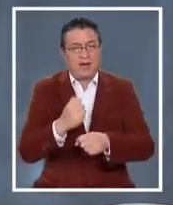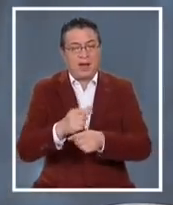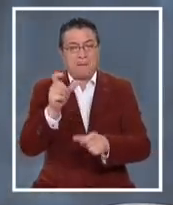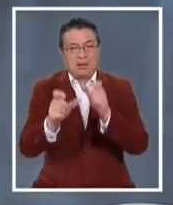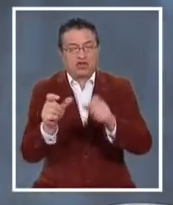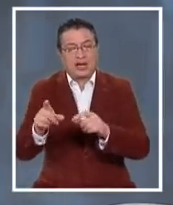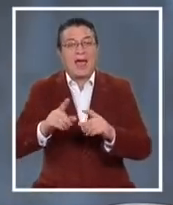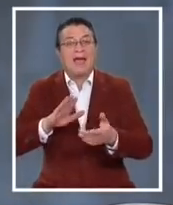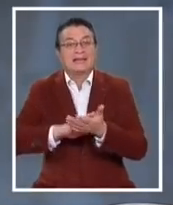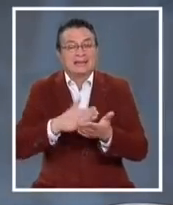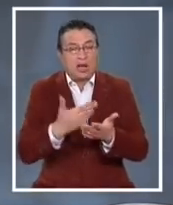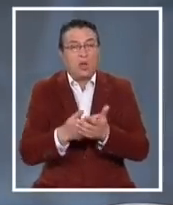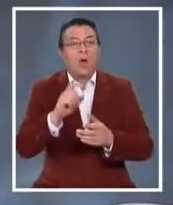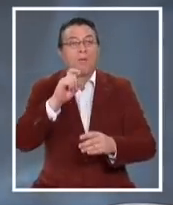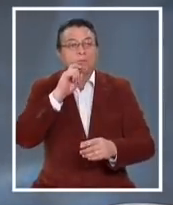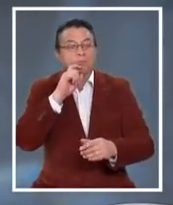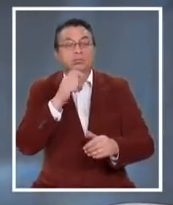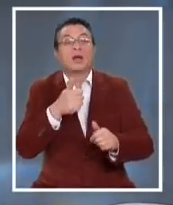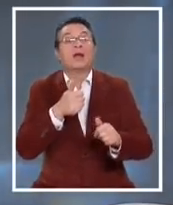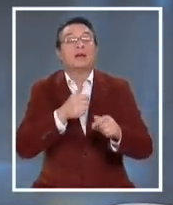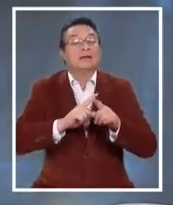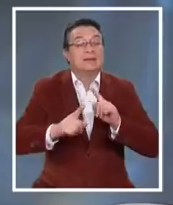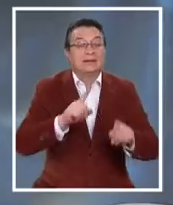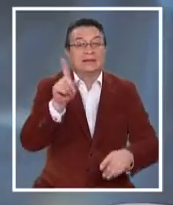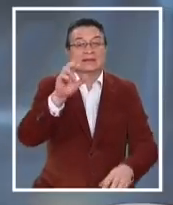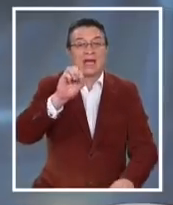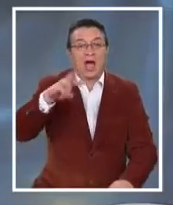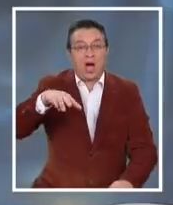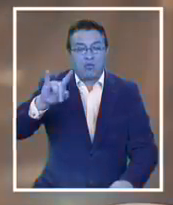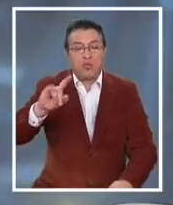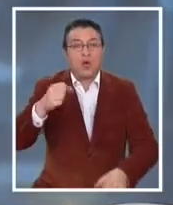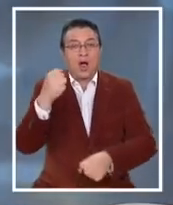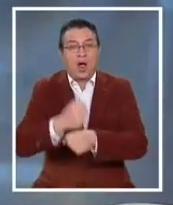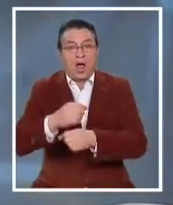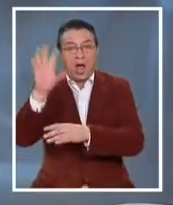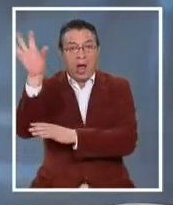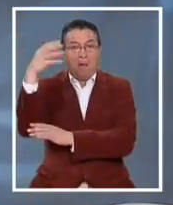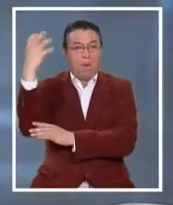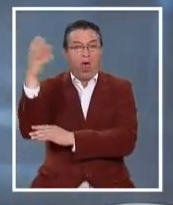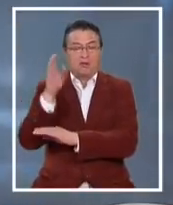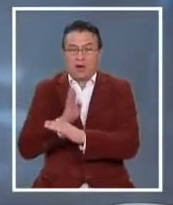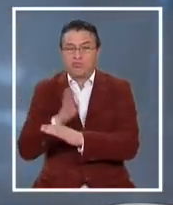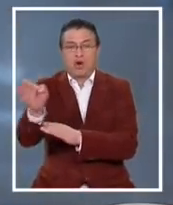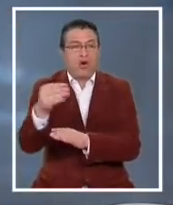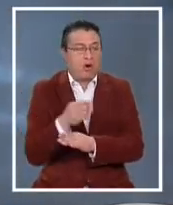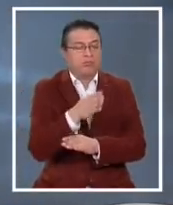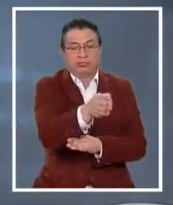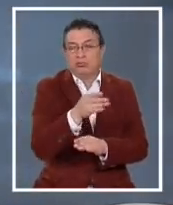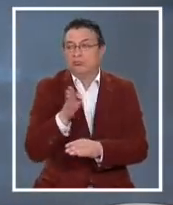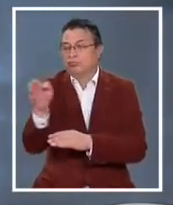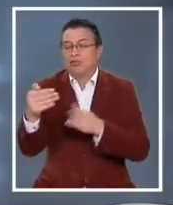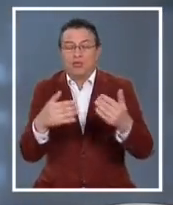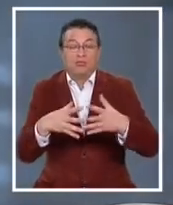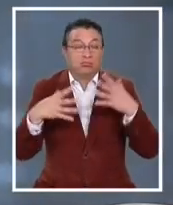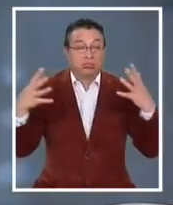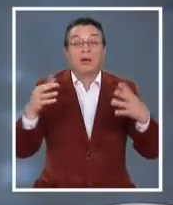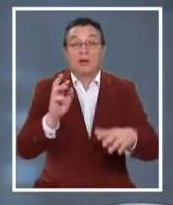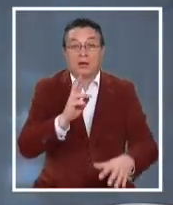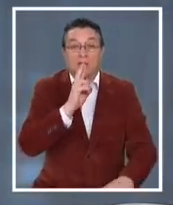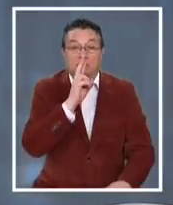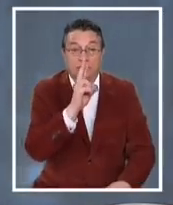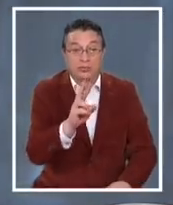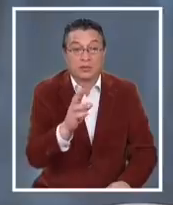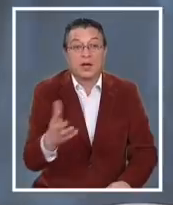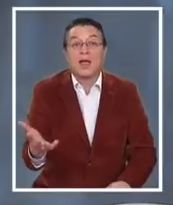quienes gestionan, ¿quiénes andan, el SAMU que anda en ambulancia, para todos lados todo el día? tratando de descomprimir la urgencia. Pero te respondo a la pregunta, en el